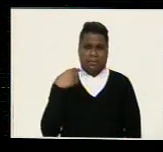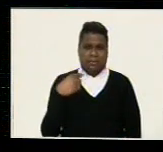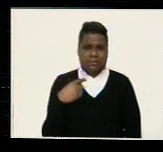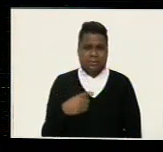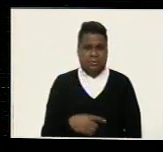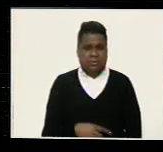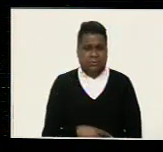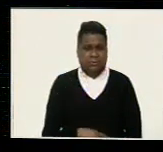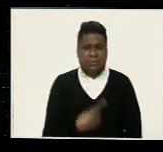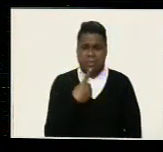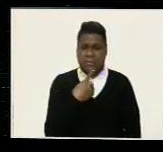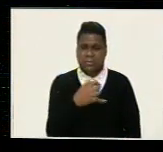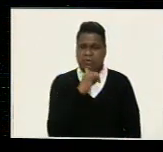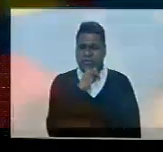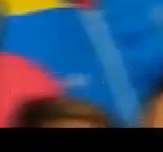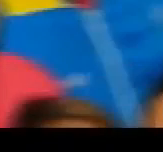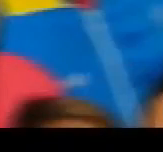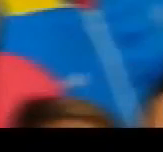señalaba: